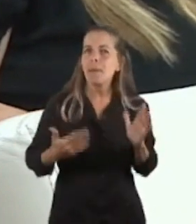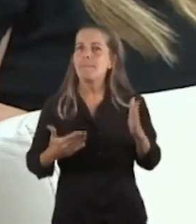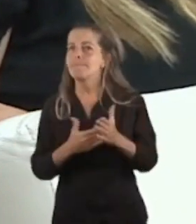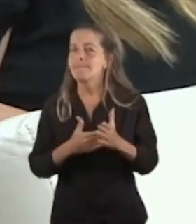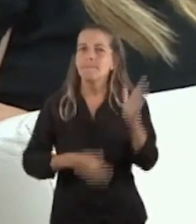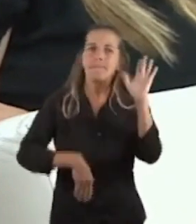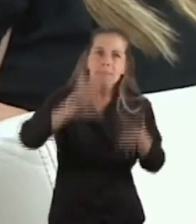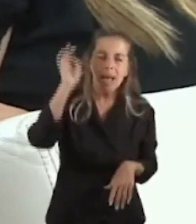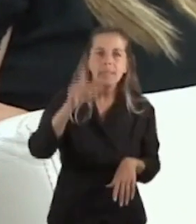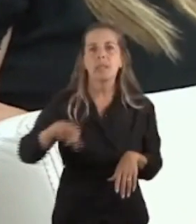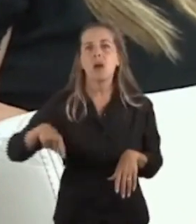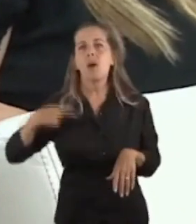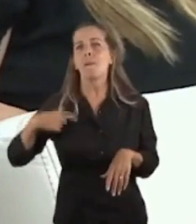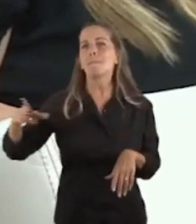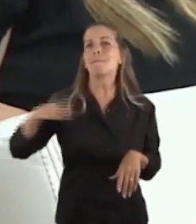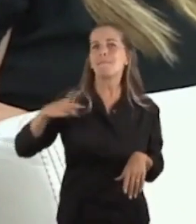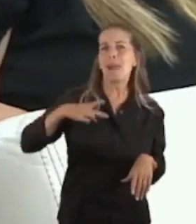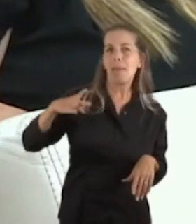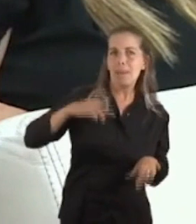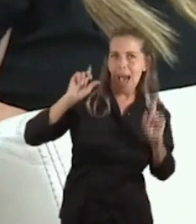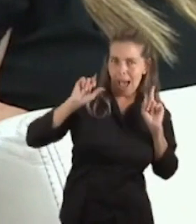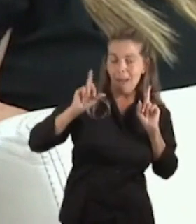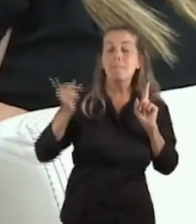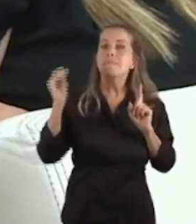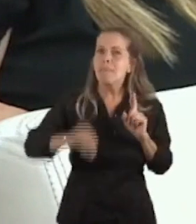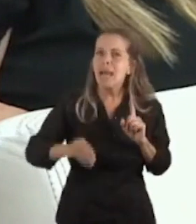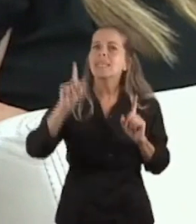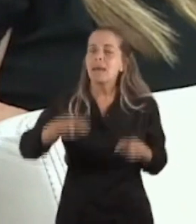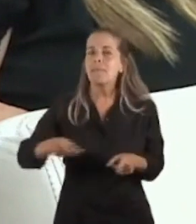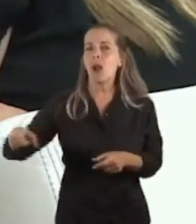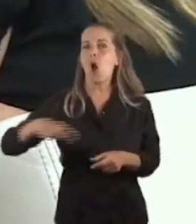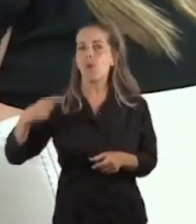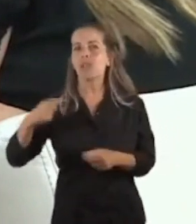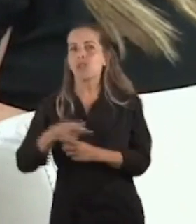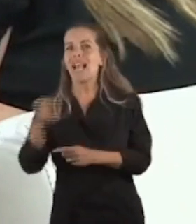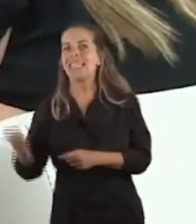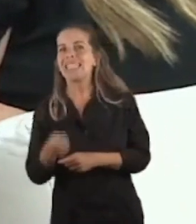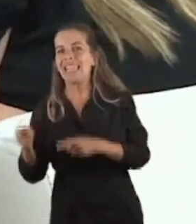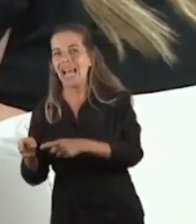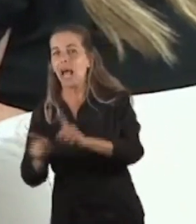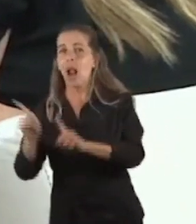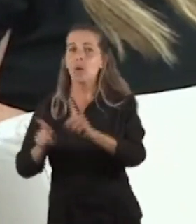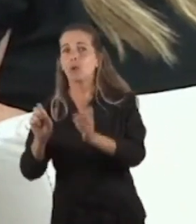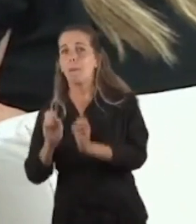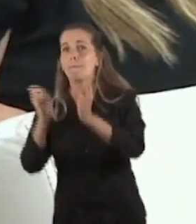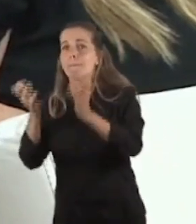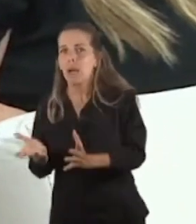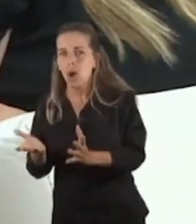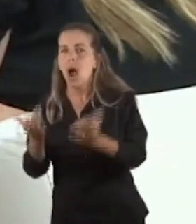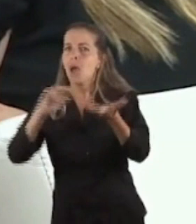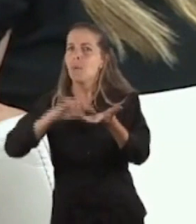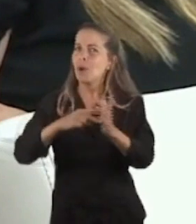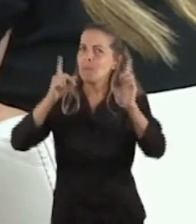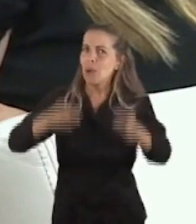prepagas eh incluso obras sociales sindicales que funcionan un poquito mejor porque el monto